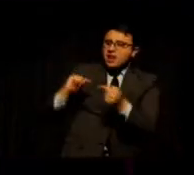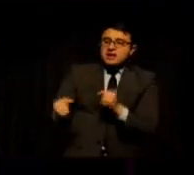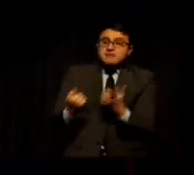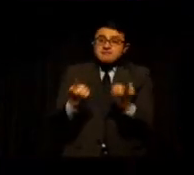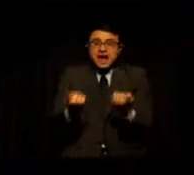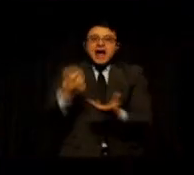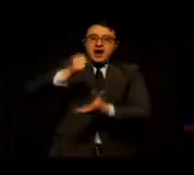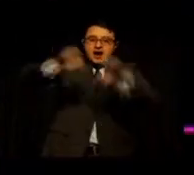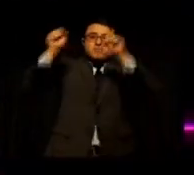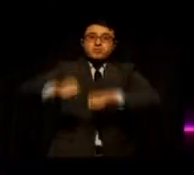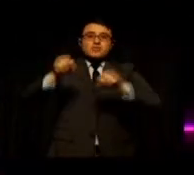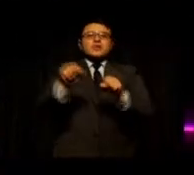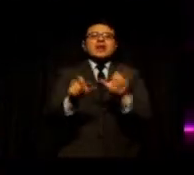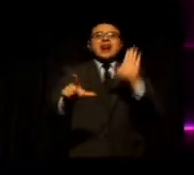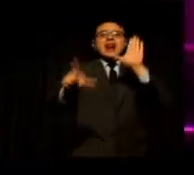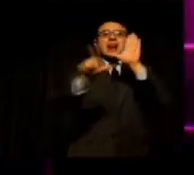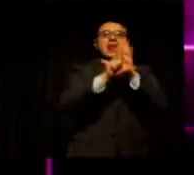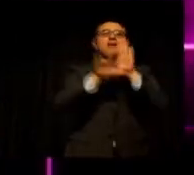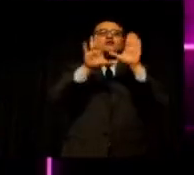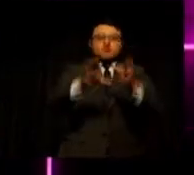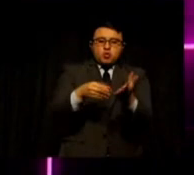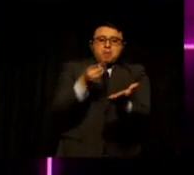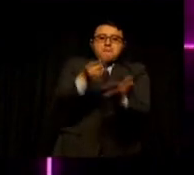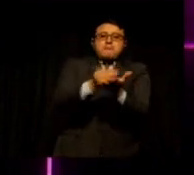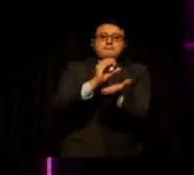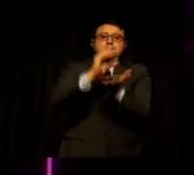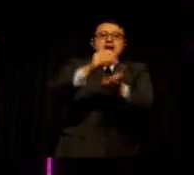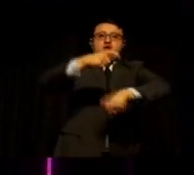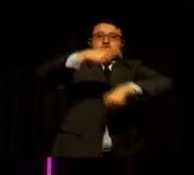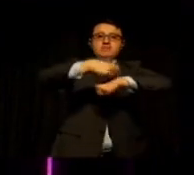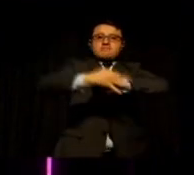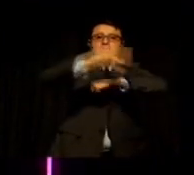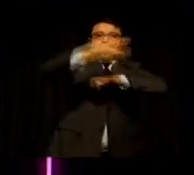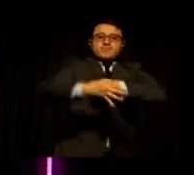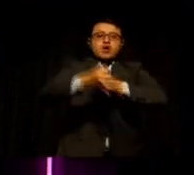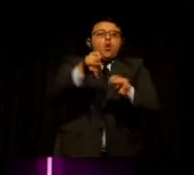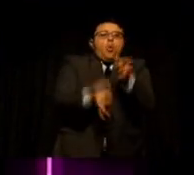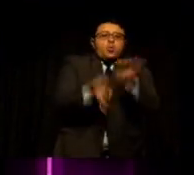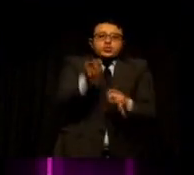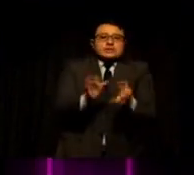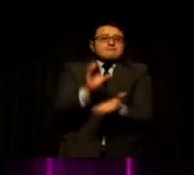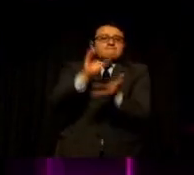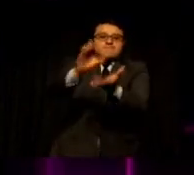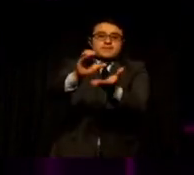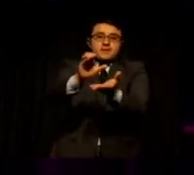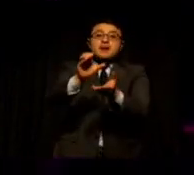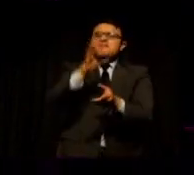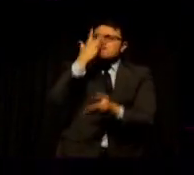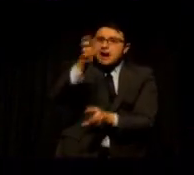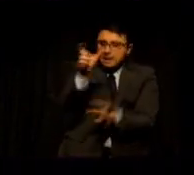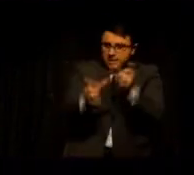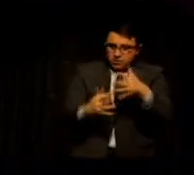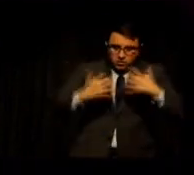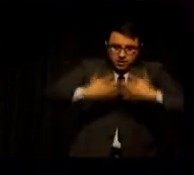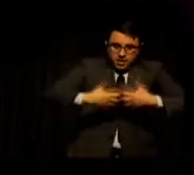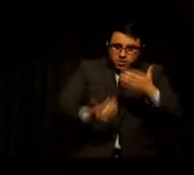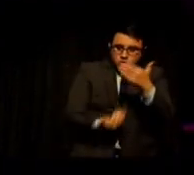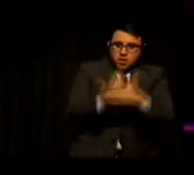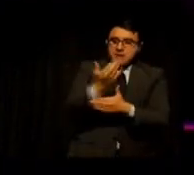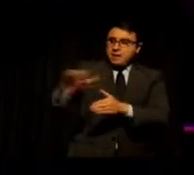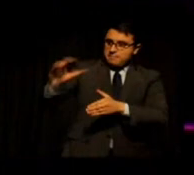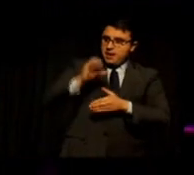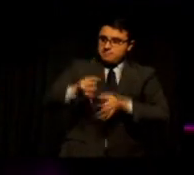de pagos a tiempo de pagos justos que también es muy importante para el emprendedor naciente tercero